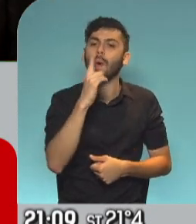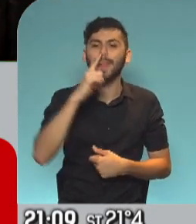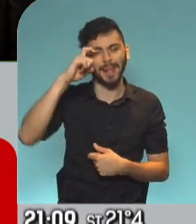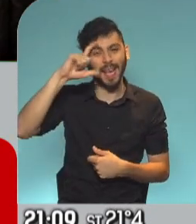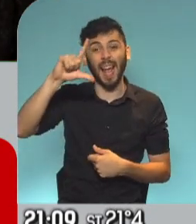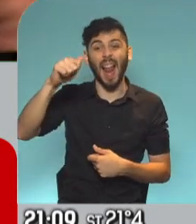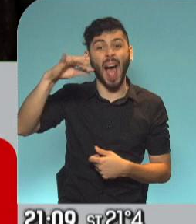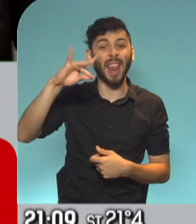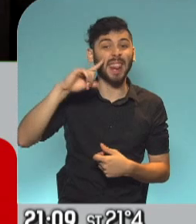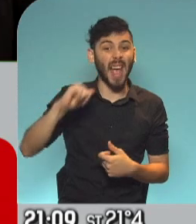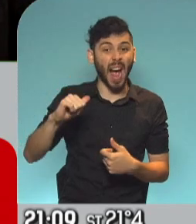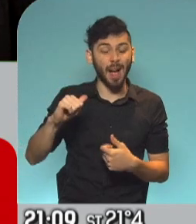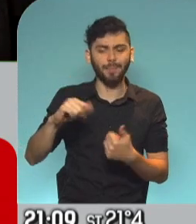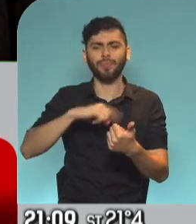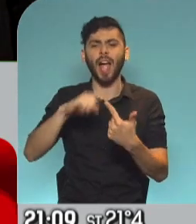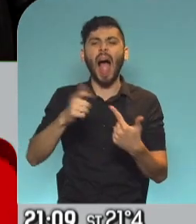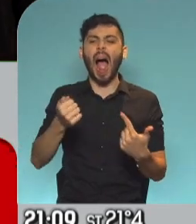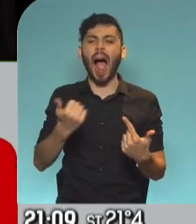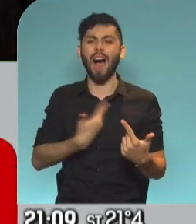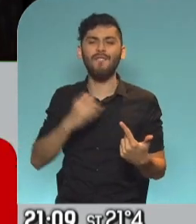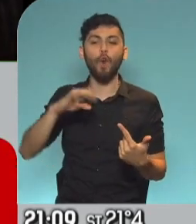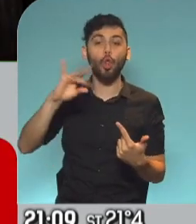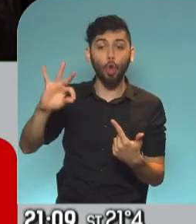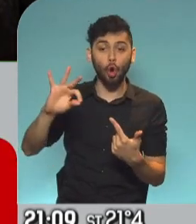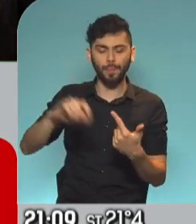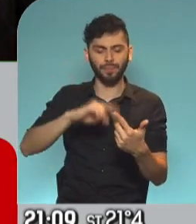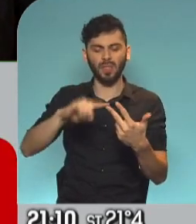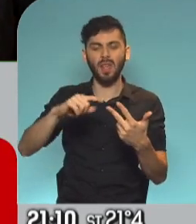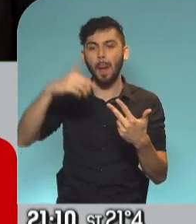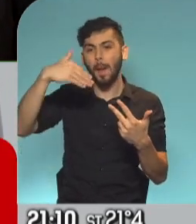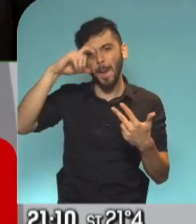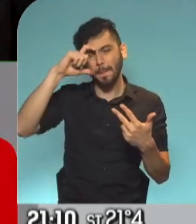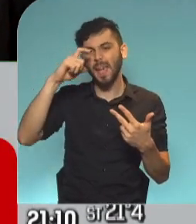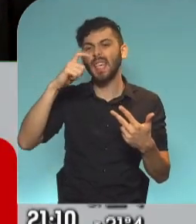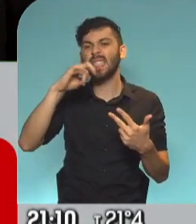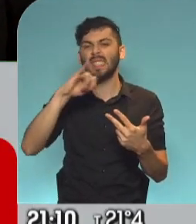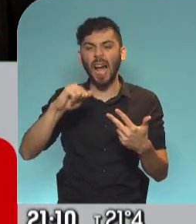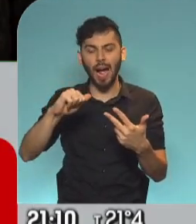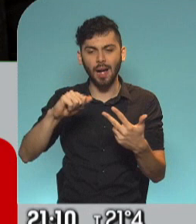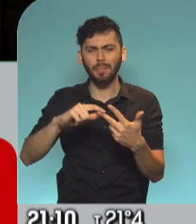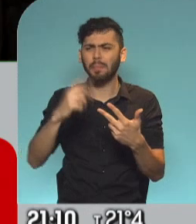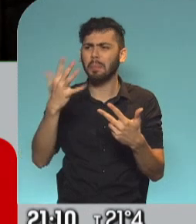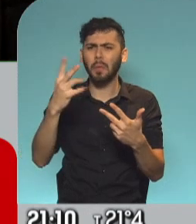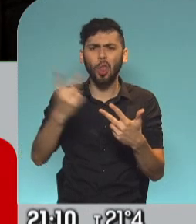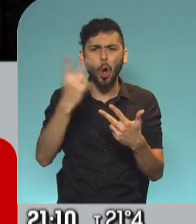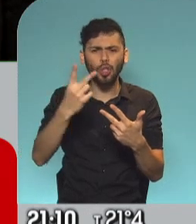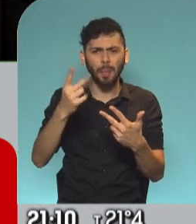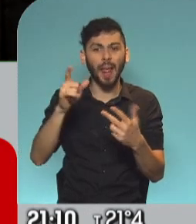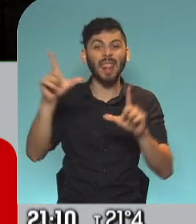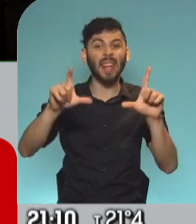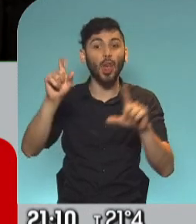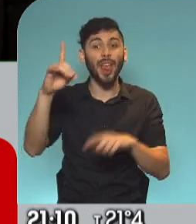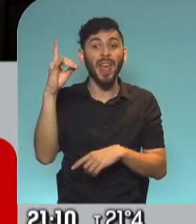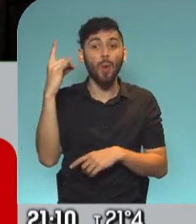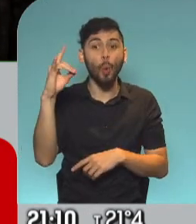el A Fondo de Joaquín Soler Serrano, y también el de Carlos Mesa, un reportaje de casi 2 horas que dio para la televisión boliviana. La verdad